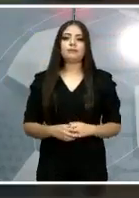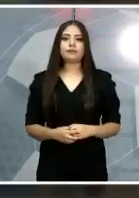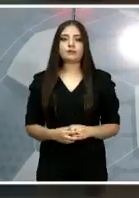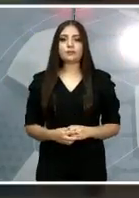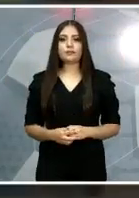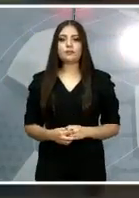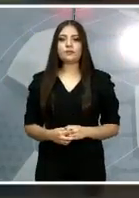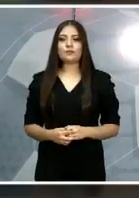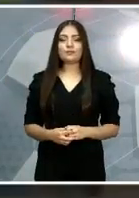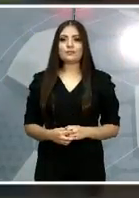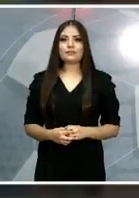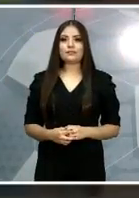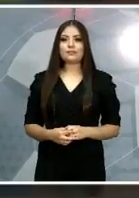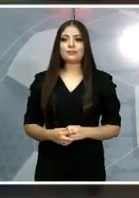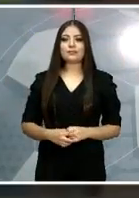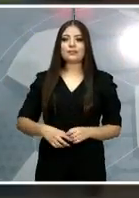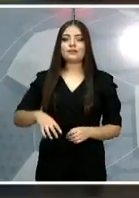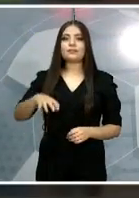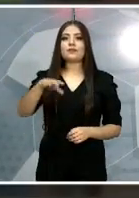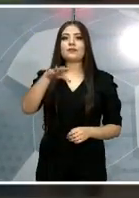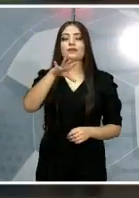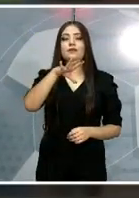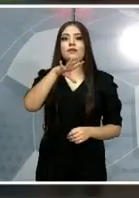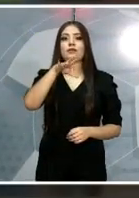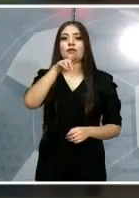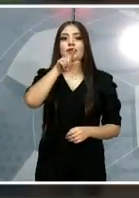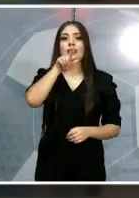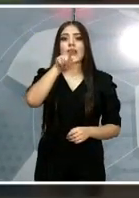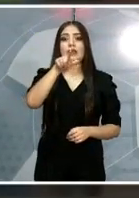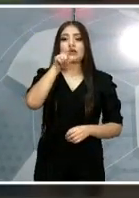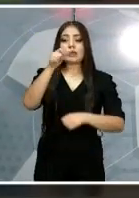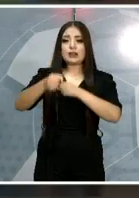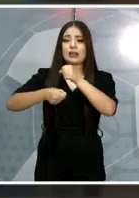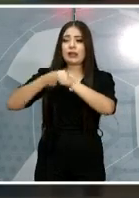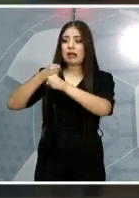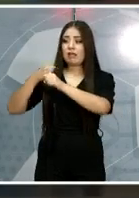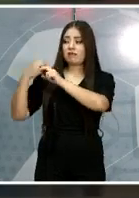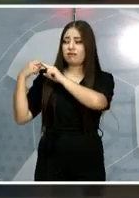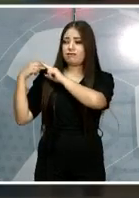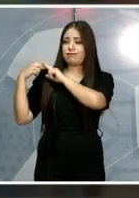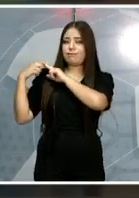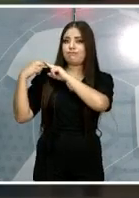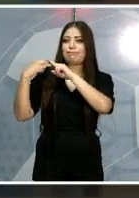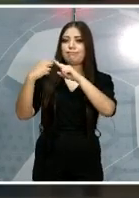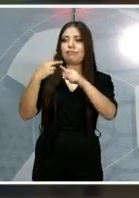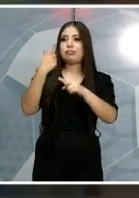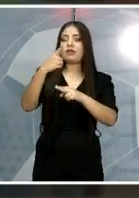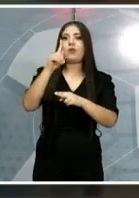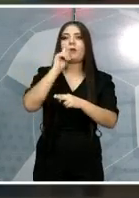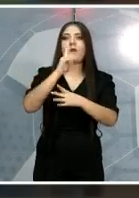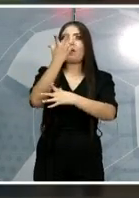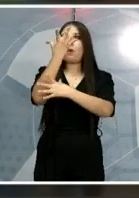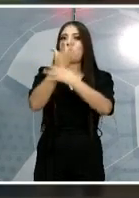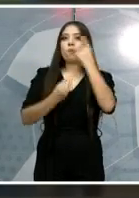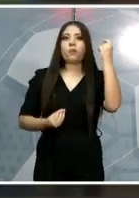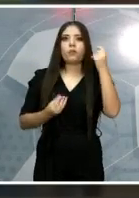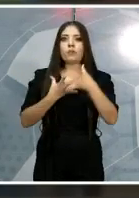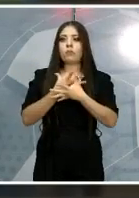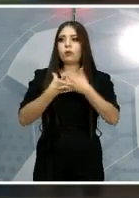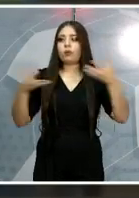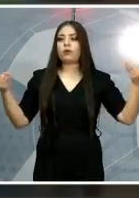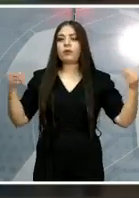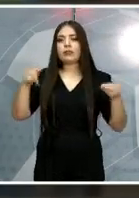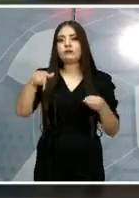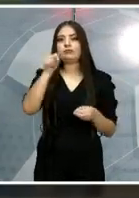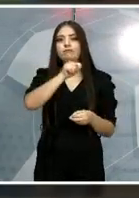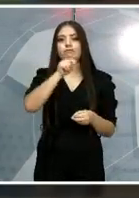A 17 años de la desaparición de Silvia Stephanie Sánchez Viesca en Torreón, su madre Silvia Ortiz